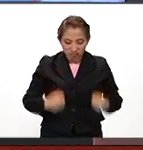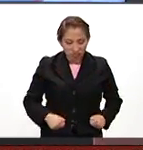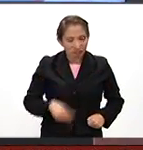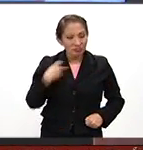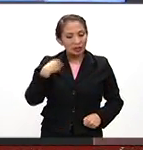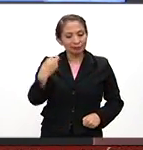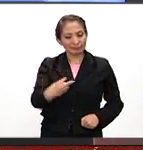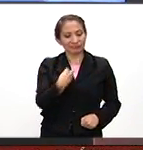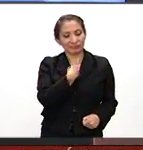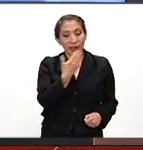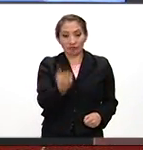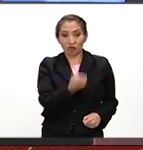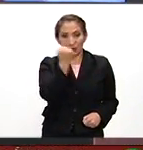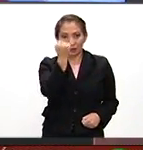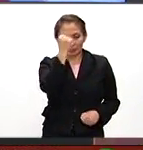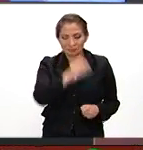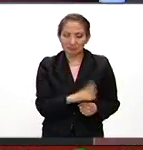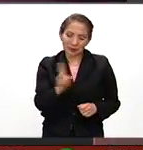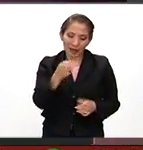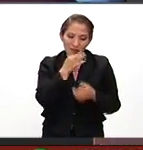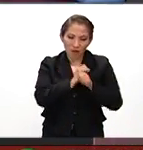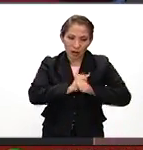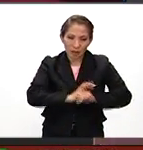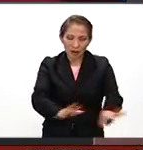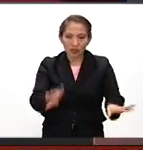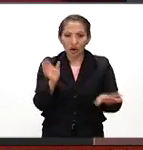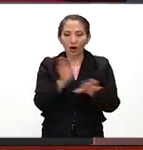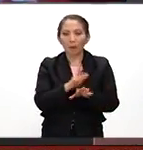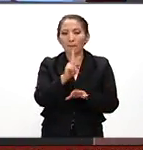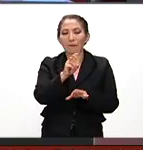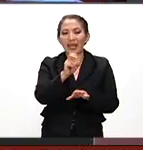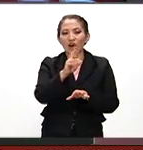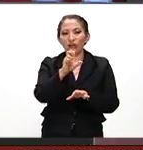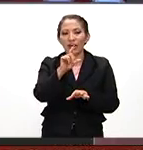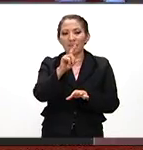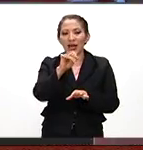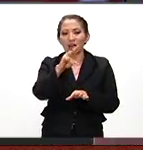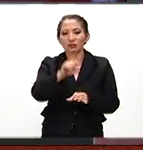pues alusión a la buena suerte. Así que aquí tenemos la información con Vero Dávalos.